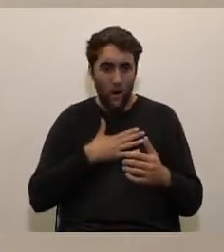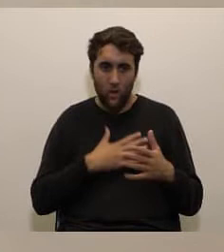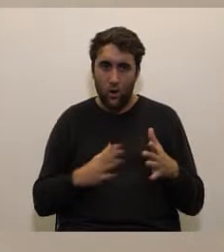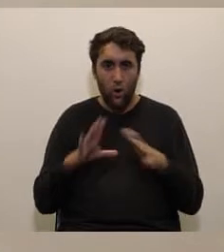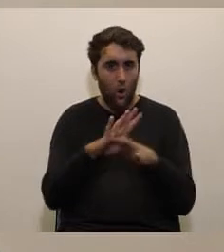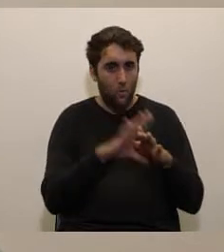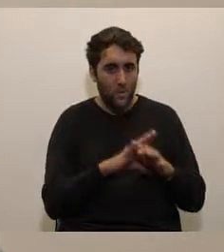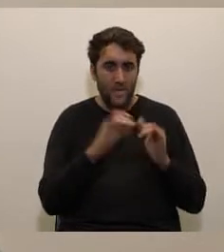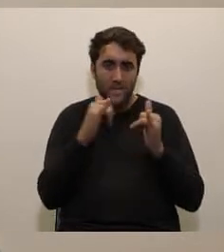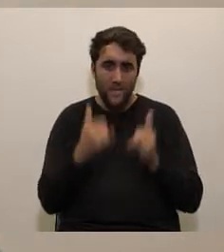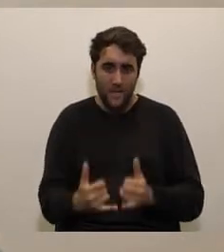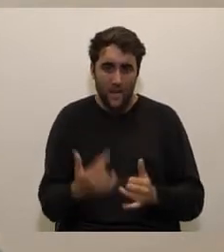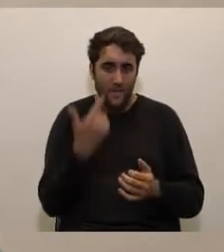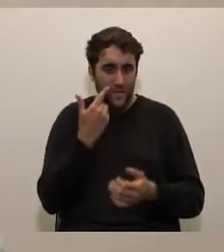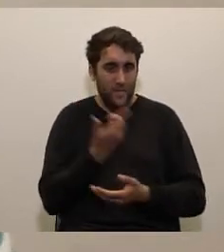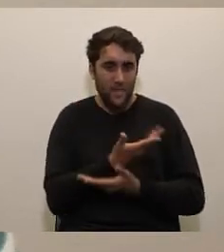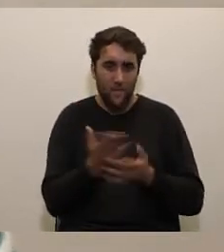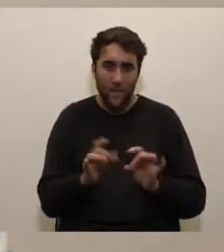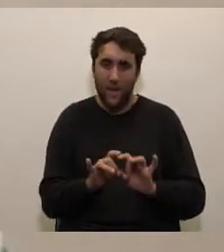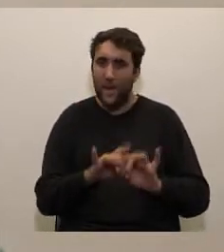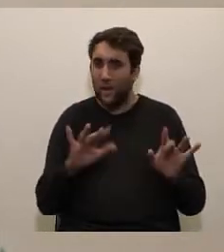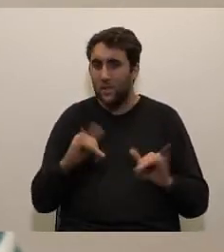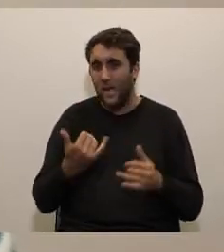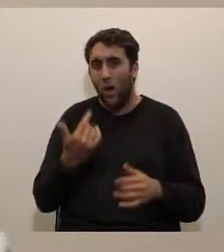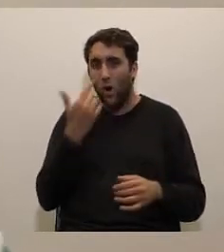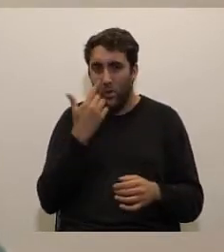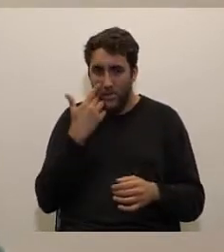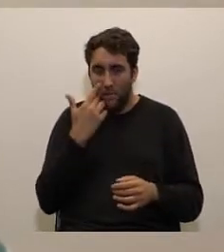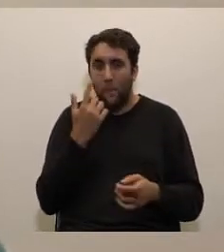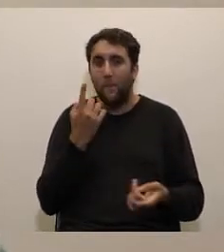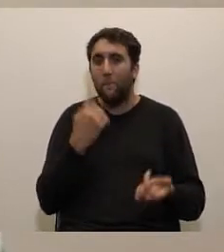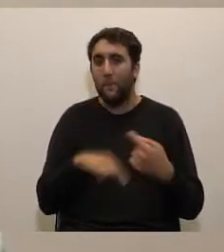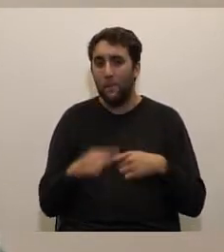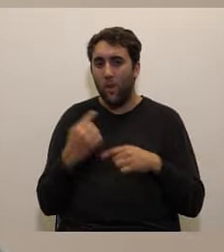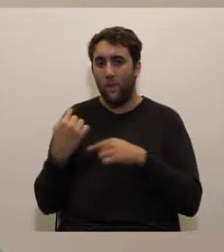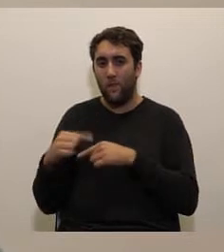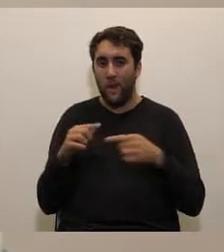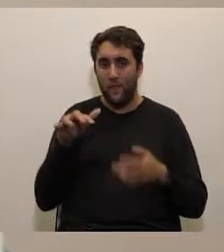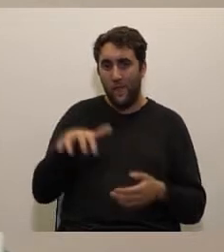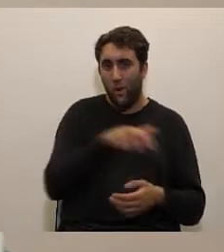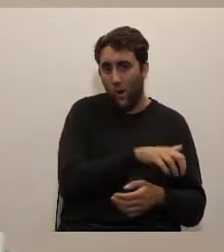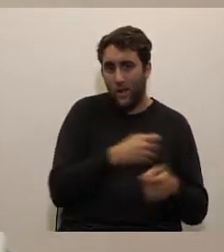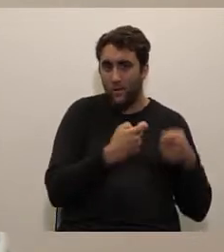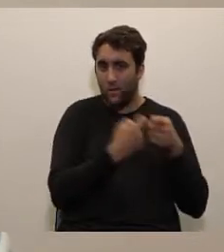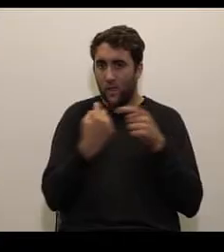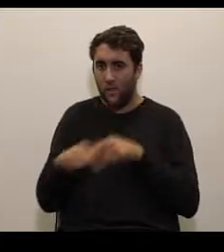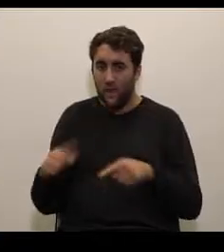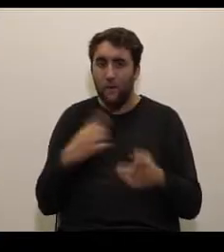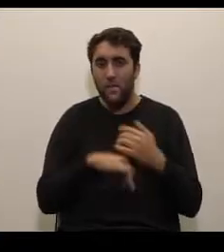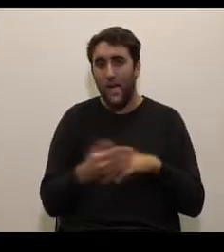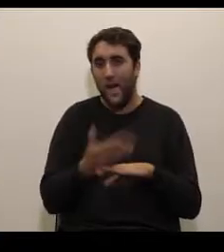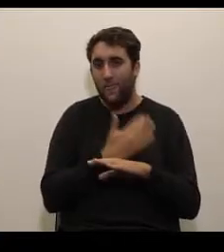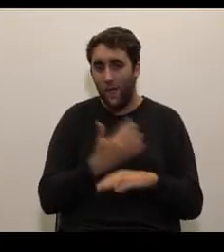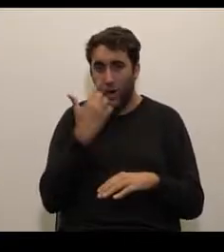eso es cierto que se ve en que ya nos conocemos y sin embargo venimos de áreas muy distintas. Y